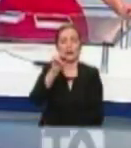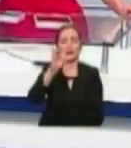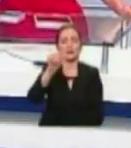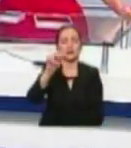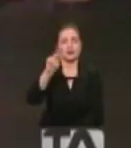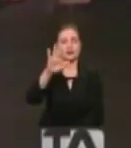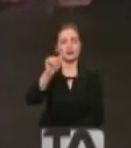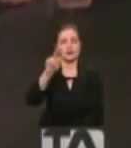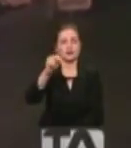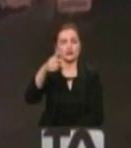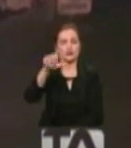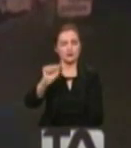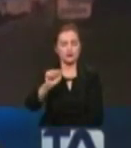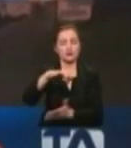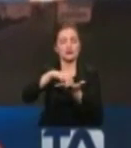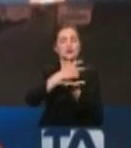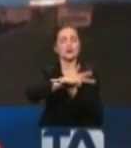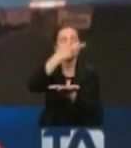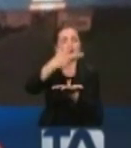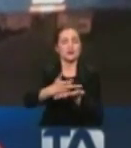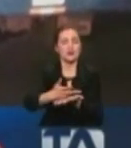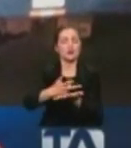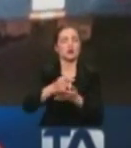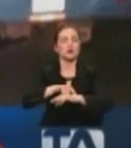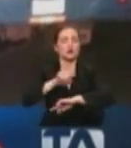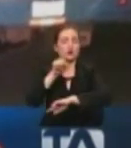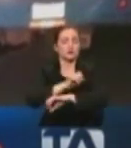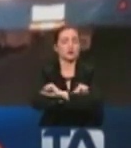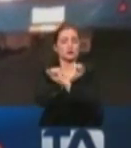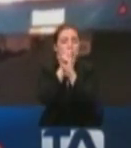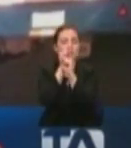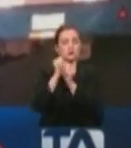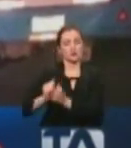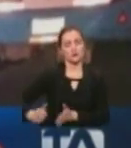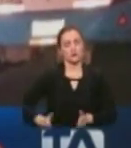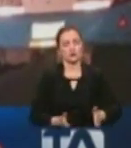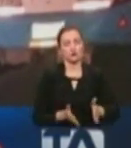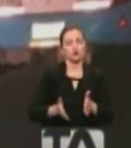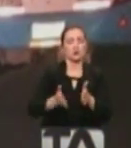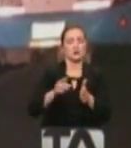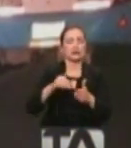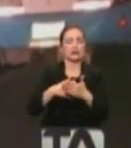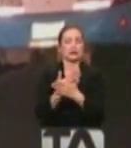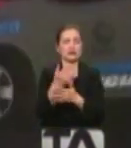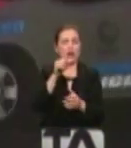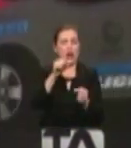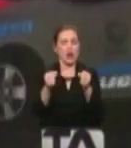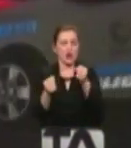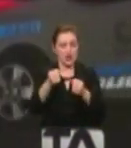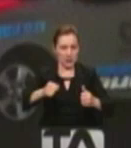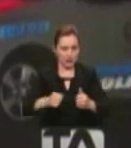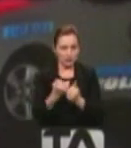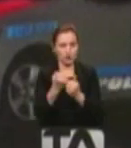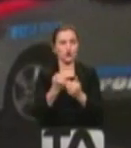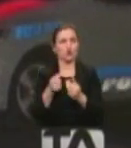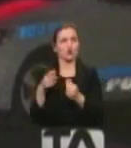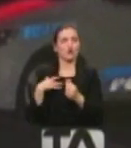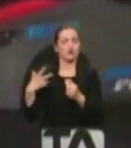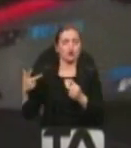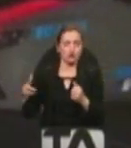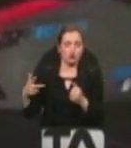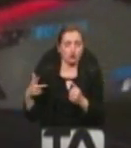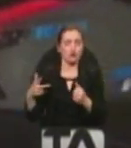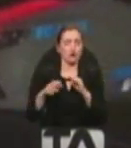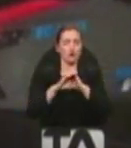Chimborazo. Cerca de la 1 de la madrugada en la vía Payatanga-Cumandá se registró un nuevo accidente de tránsito entre un jeep y un bus de